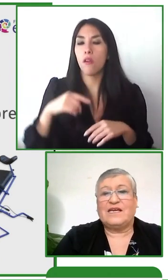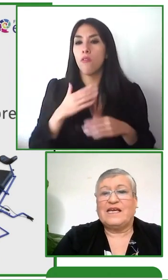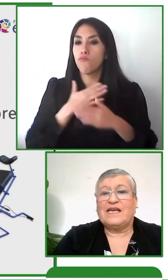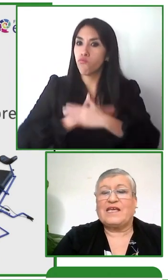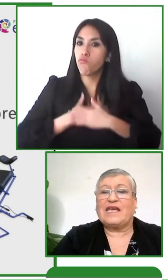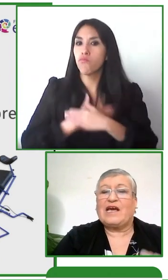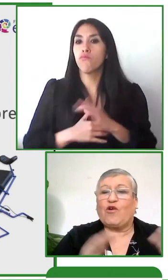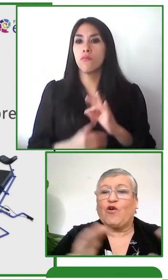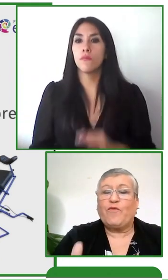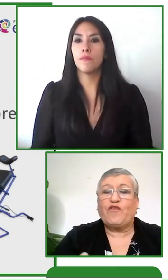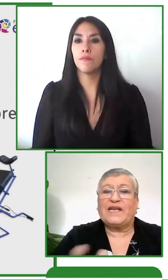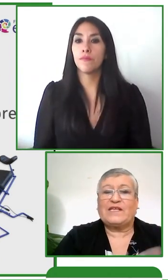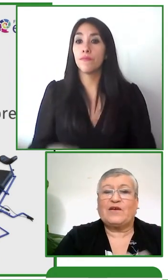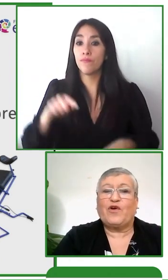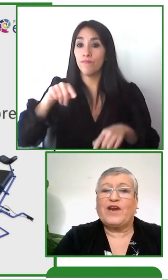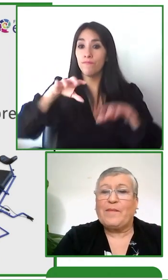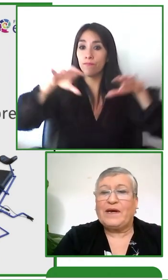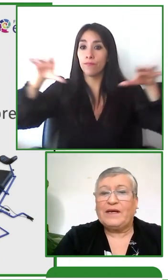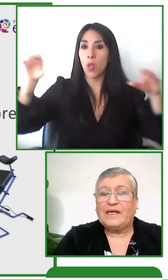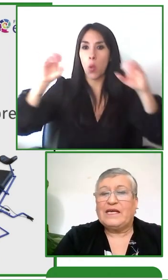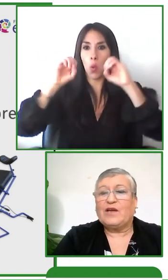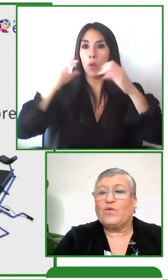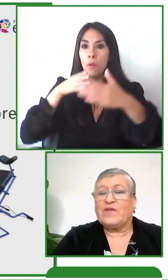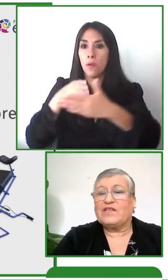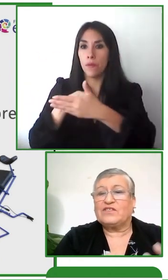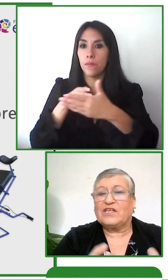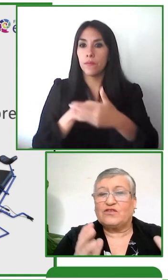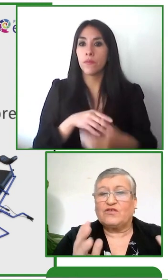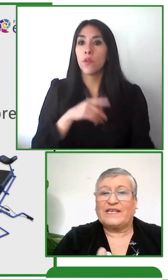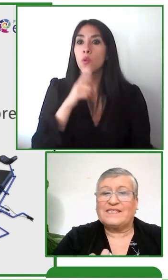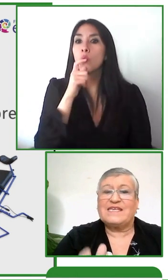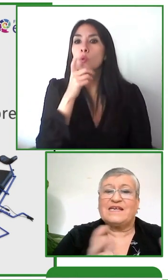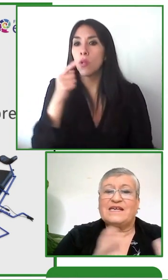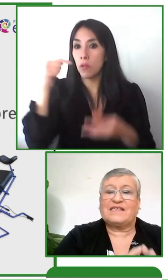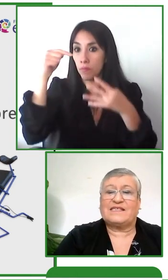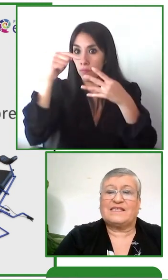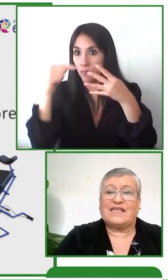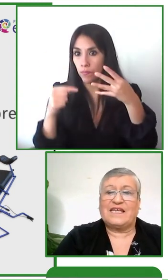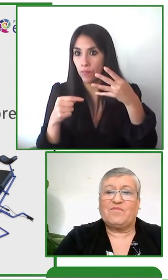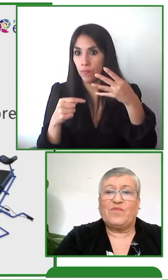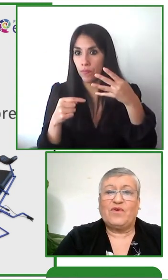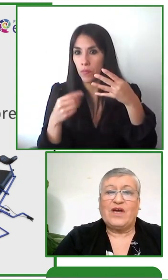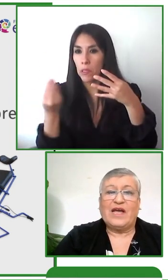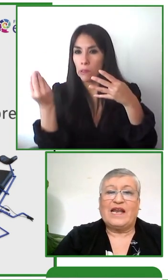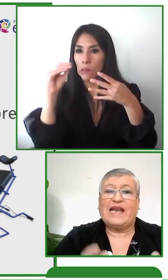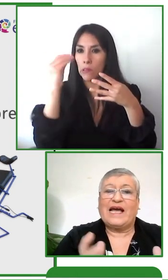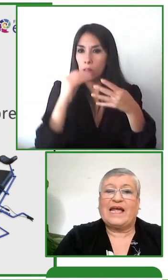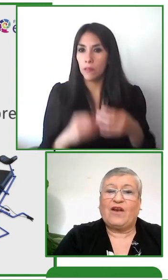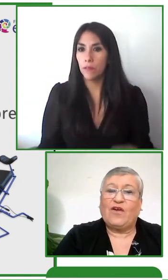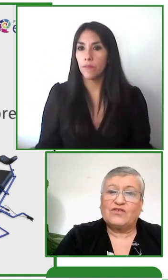acciones que conforman este programa, incluyendo, ¿cierto?, la silla de senderismo,